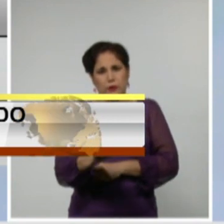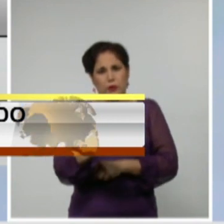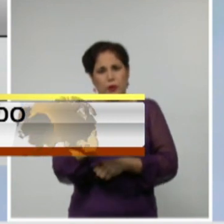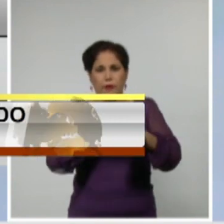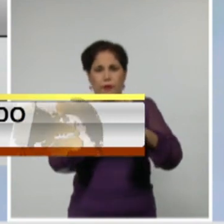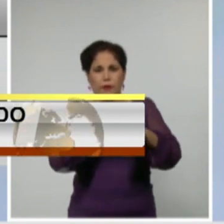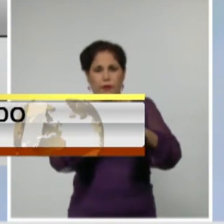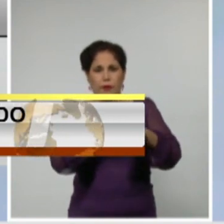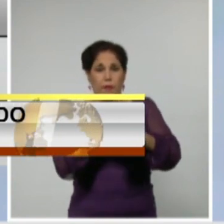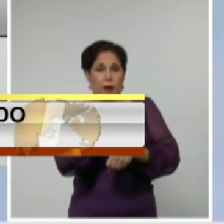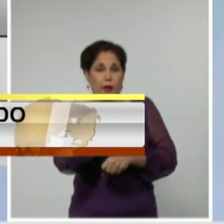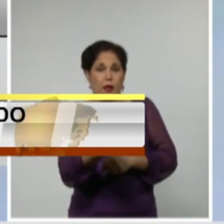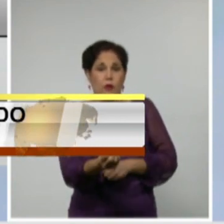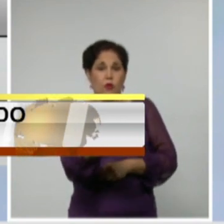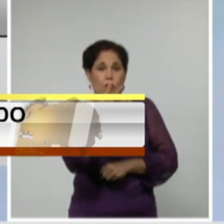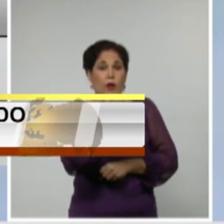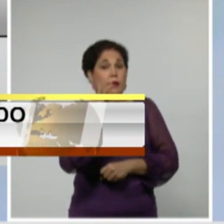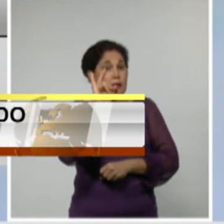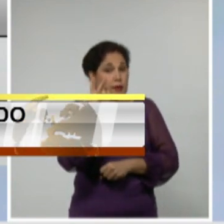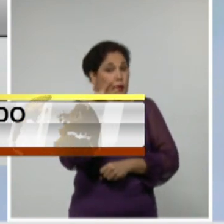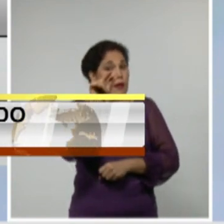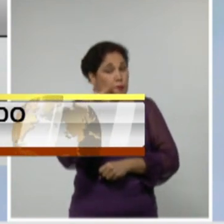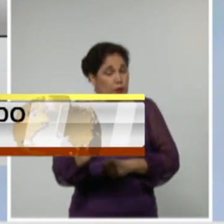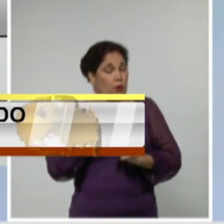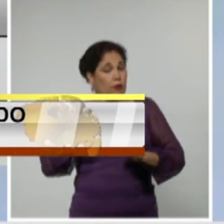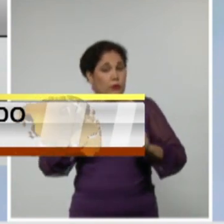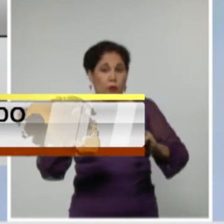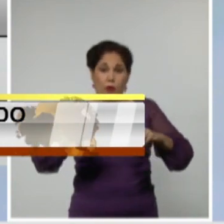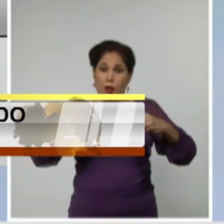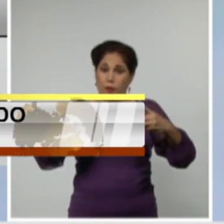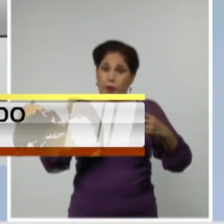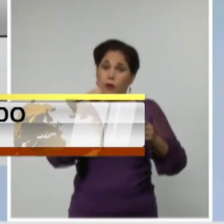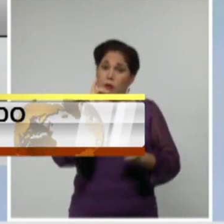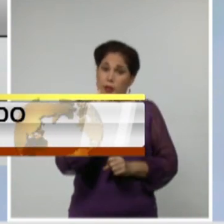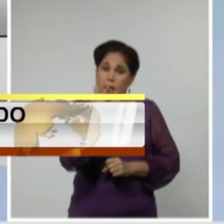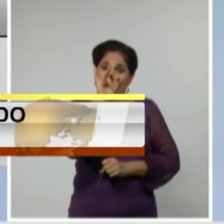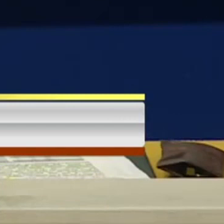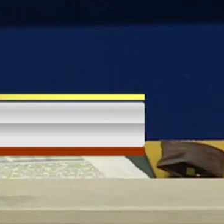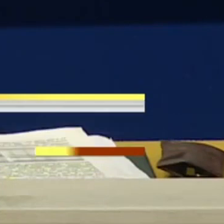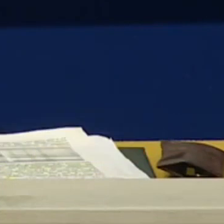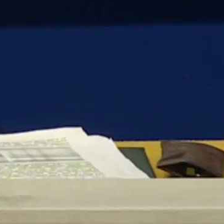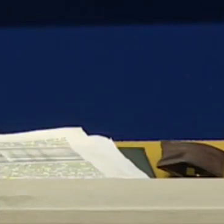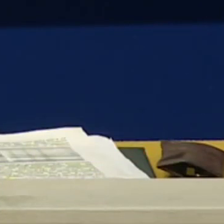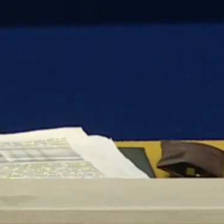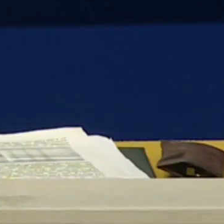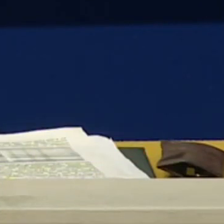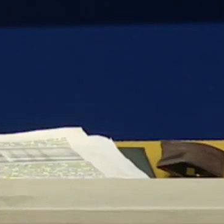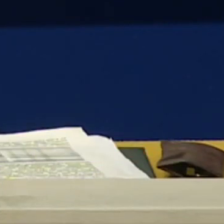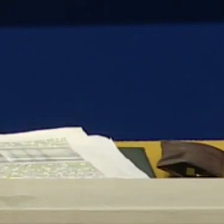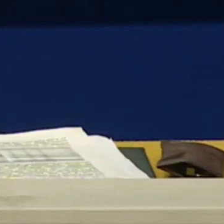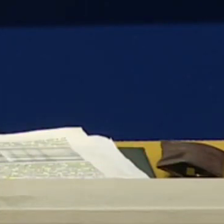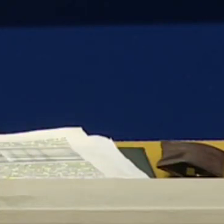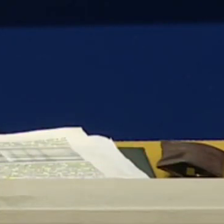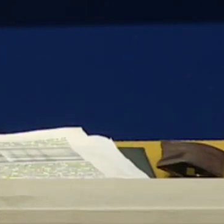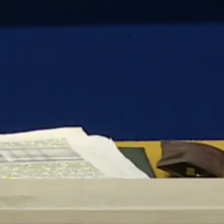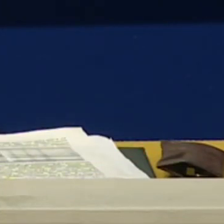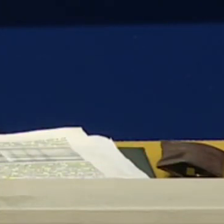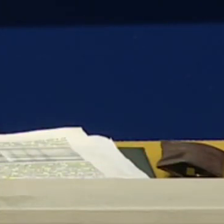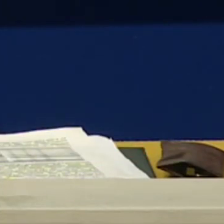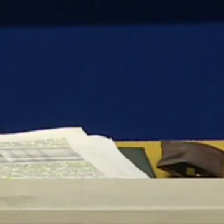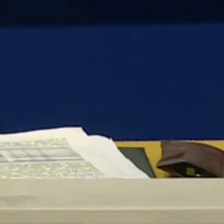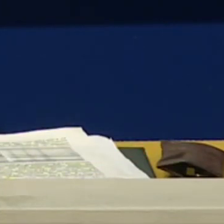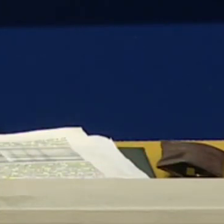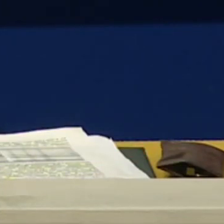en hospitales para vigilancia clínica 146 pacientes. Otras 105 personas se vigilan en sus hogares desde la